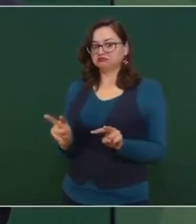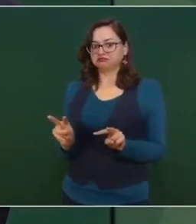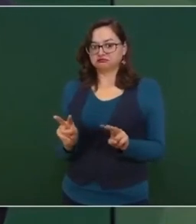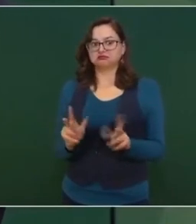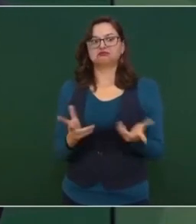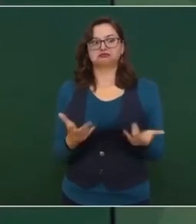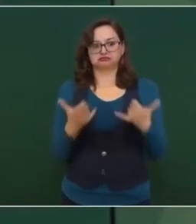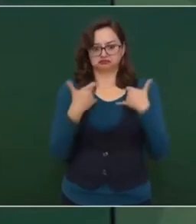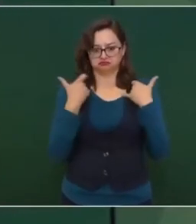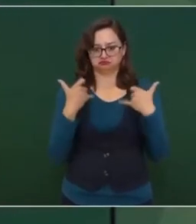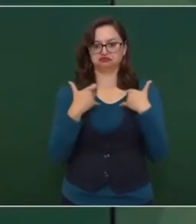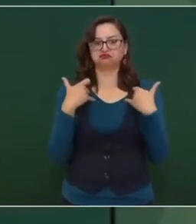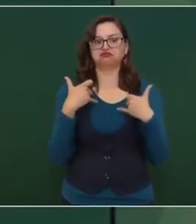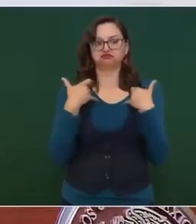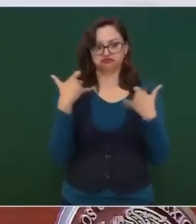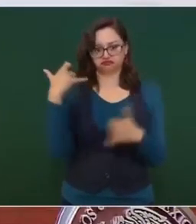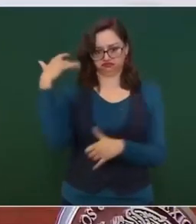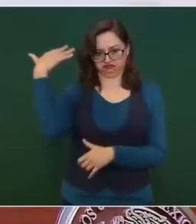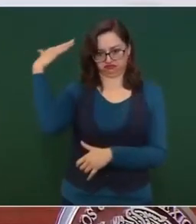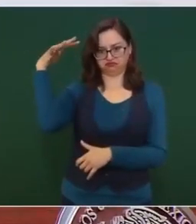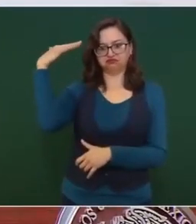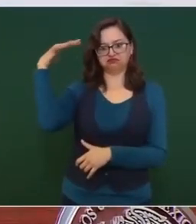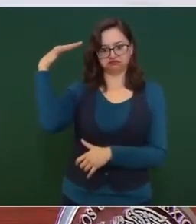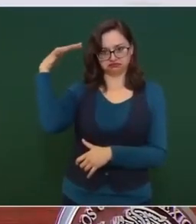¿no?, maduros,